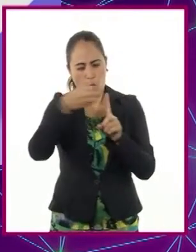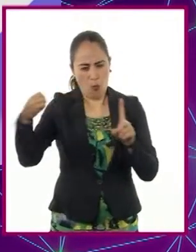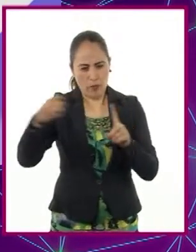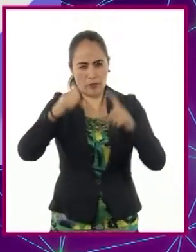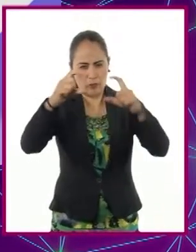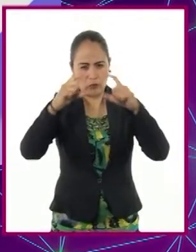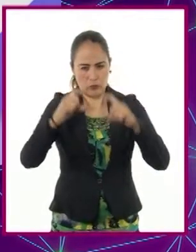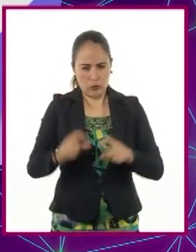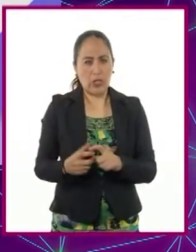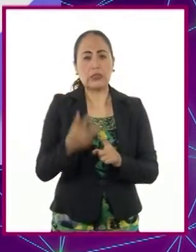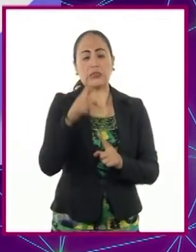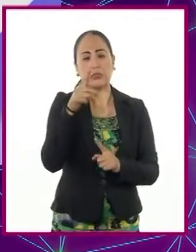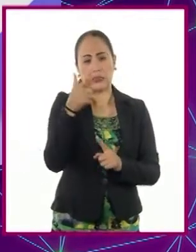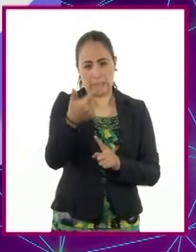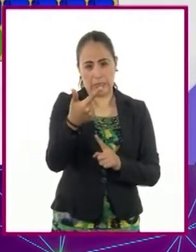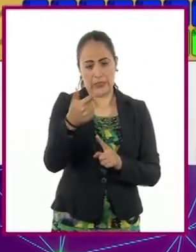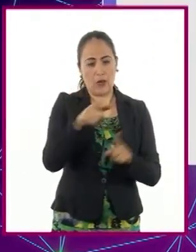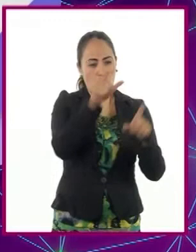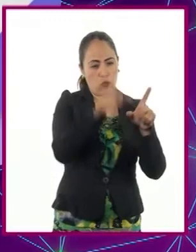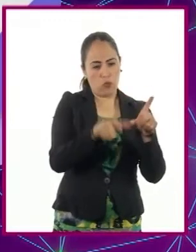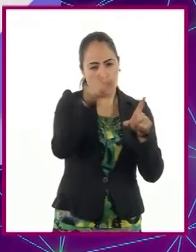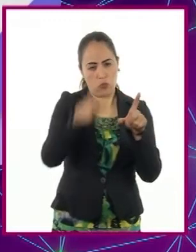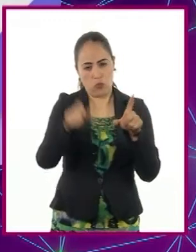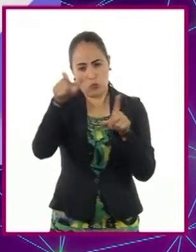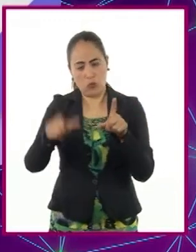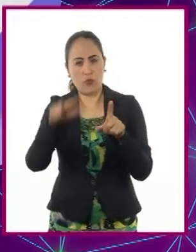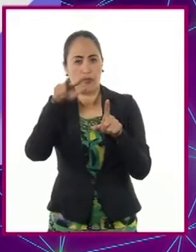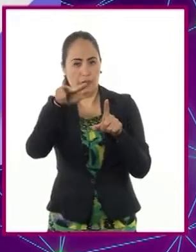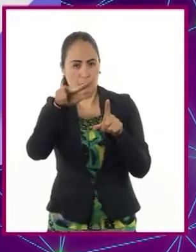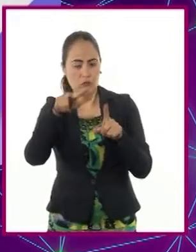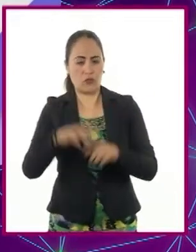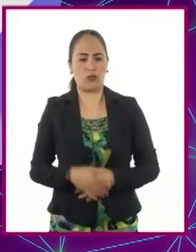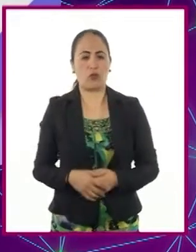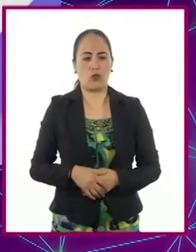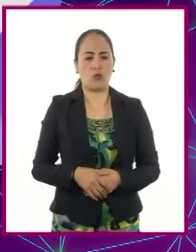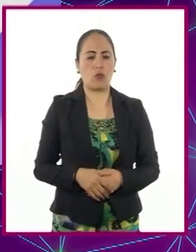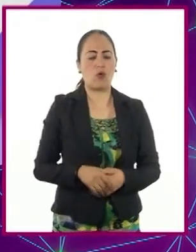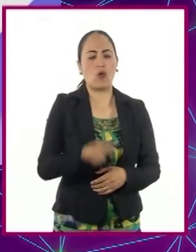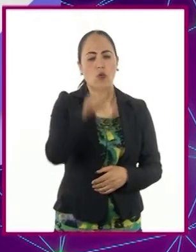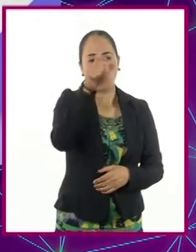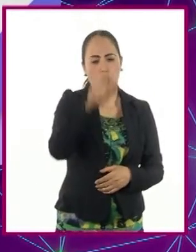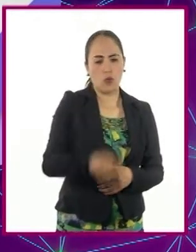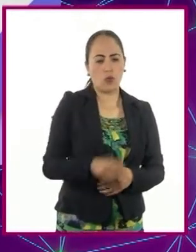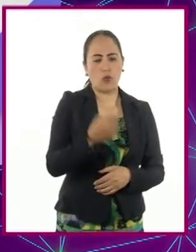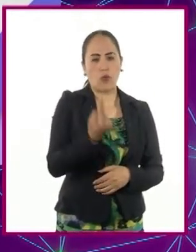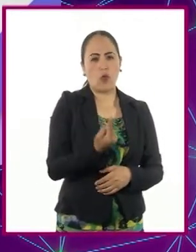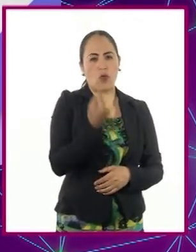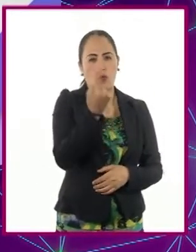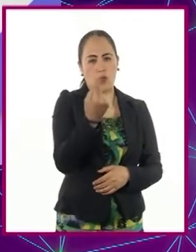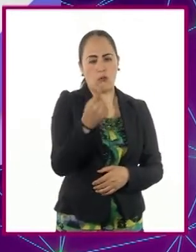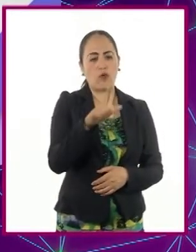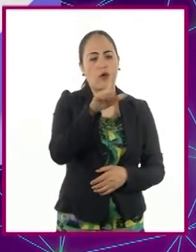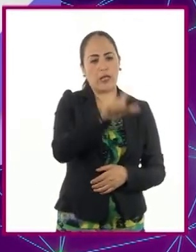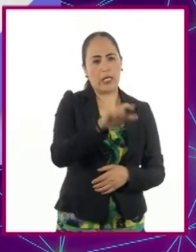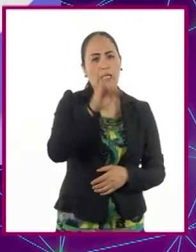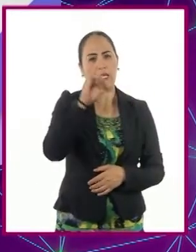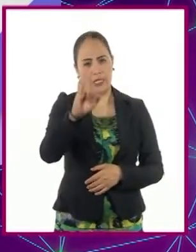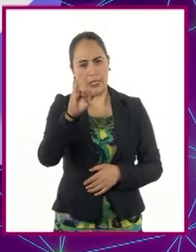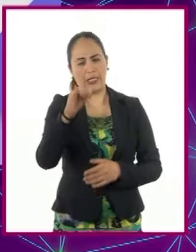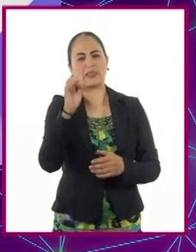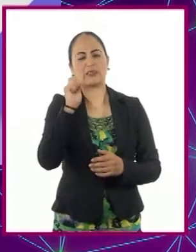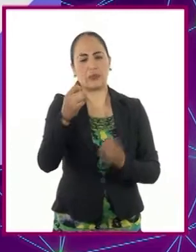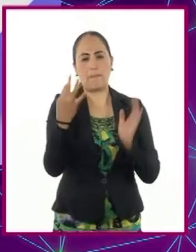periodos y 18 grupos. En el grupo 1 se encuentra el litio, que pertenece a los metales alcalinos,